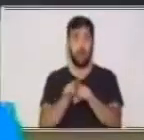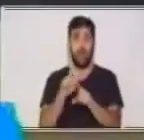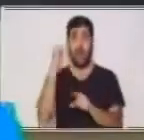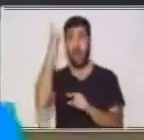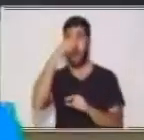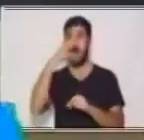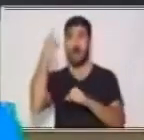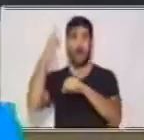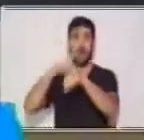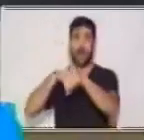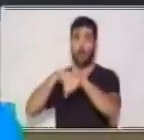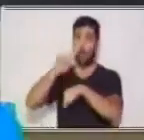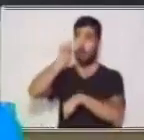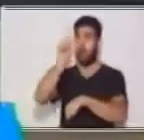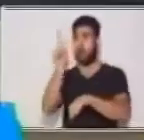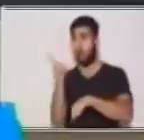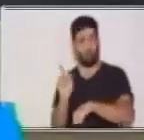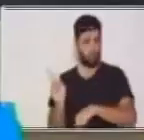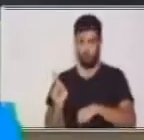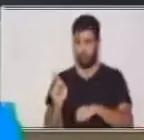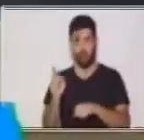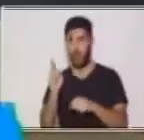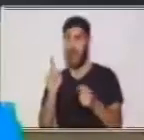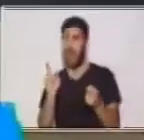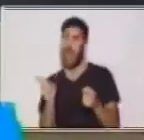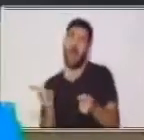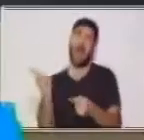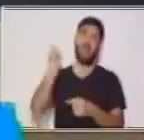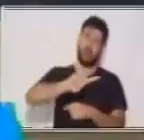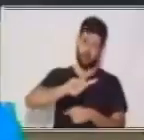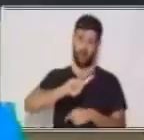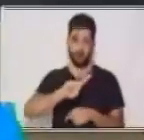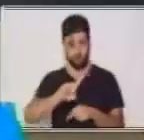a encontrar acá es